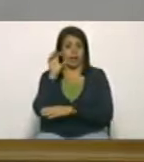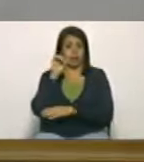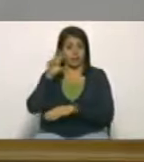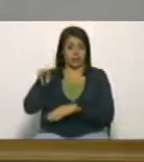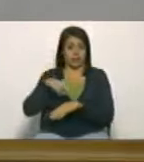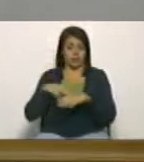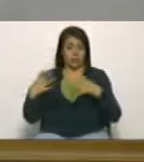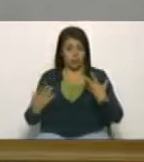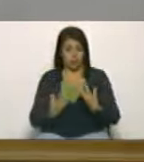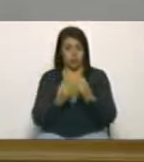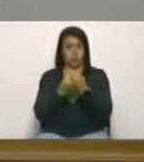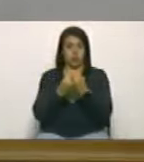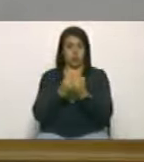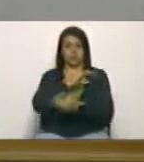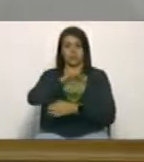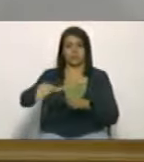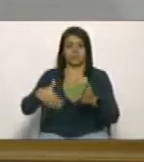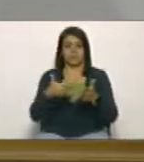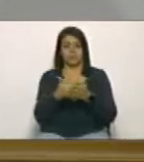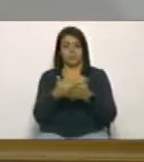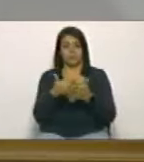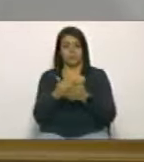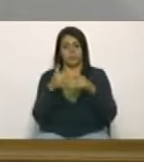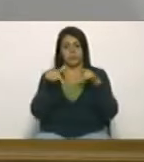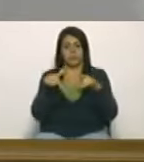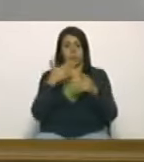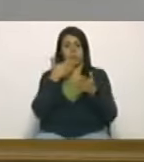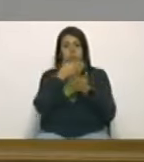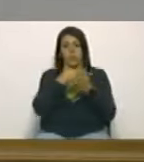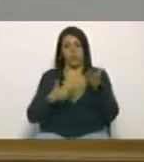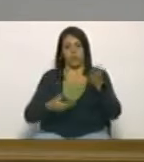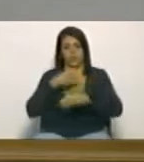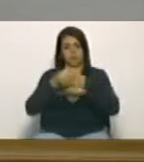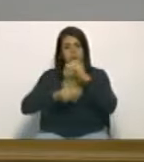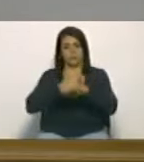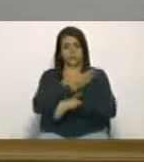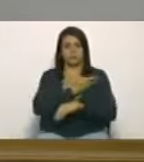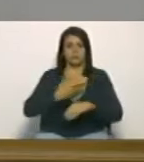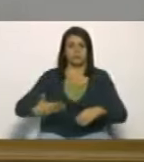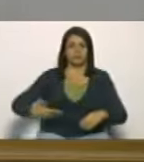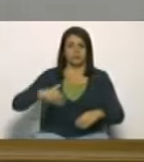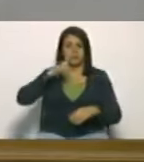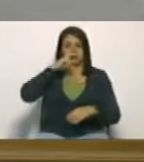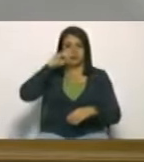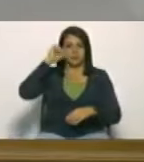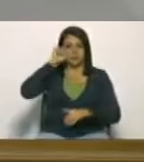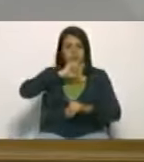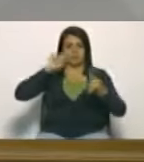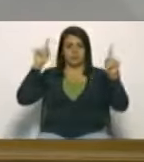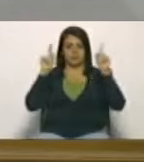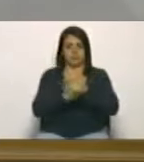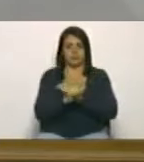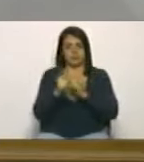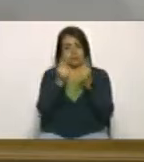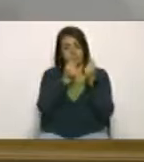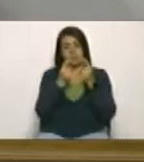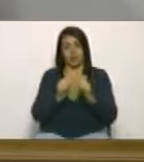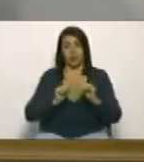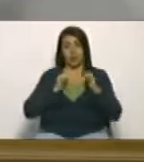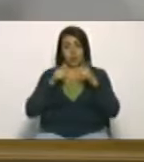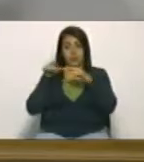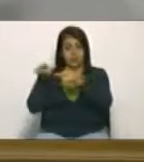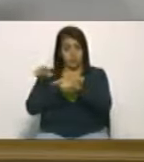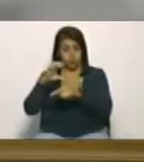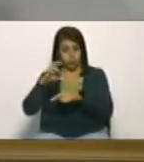Nacional acompaña toda esta propuesta hecha por el presidente Nicolás Maduro para la transformación económica. Arrancamos